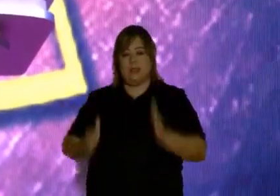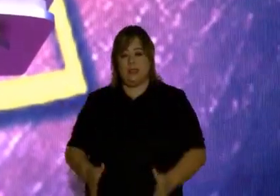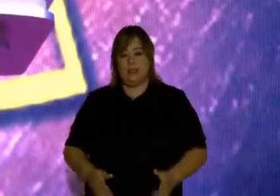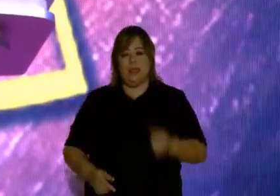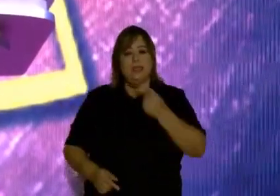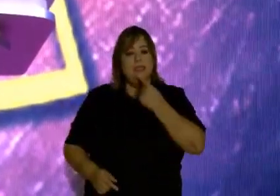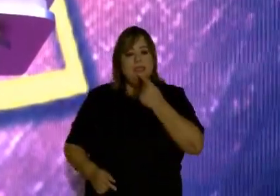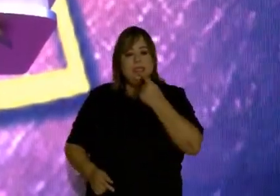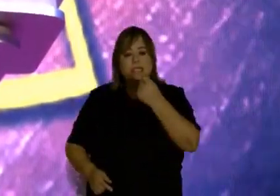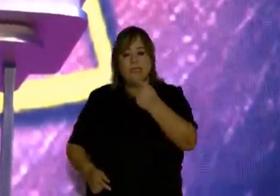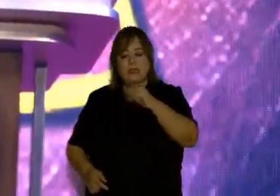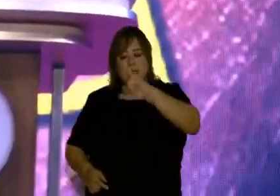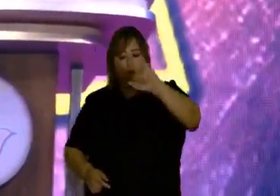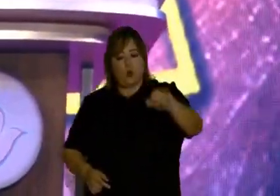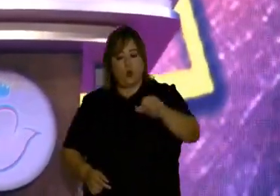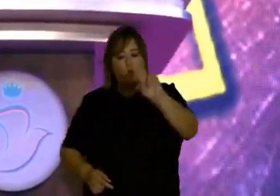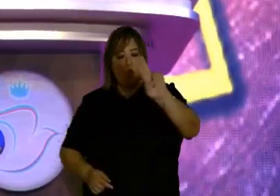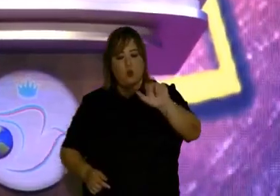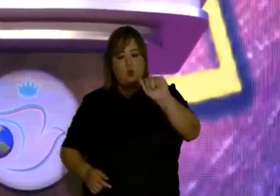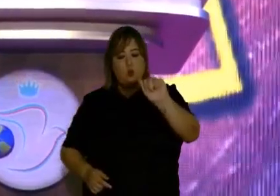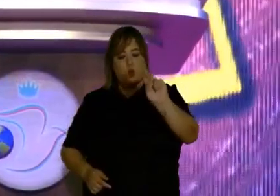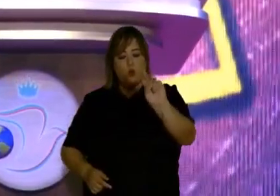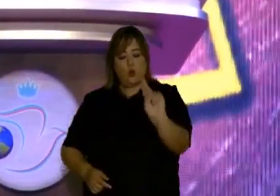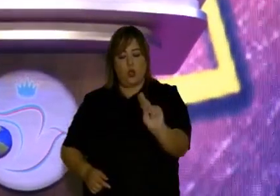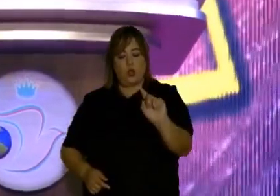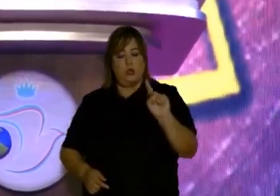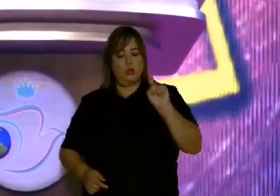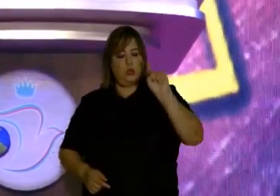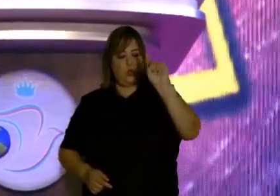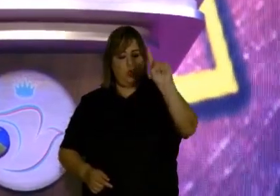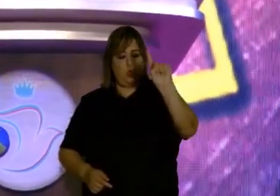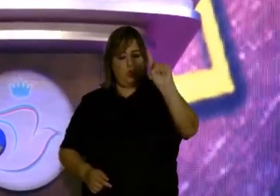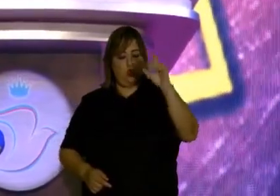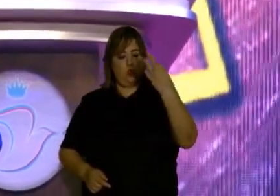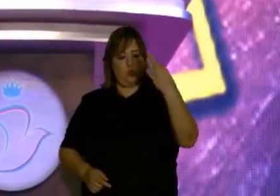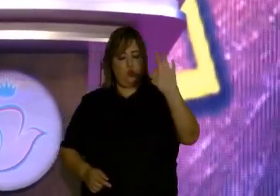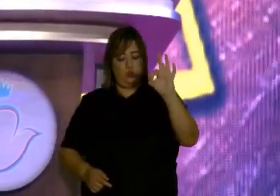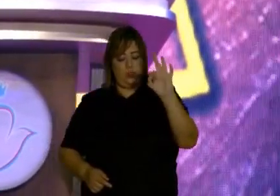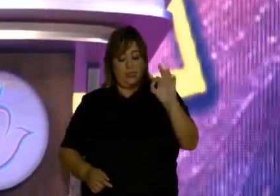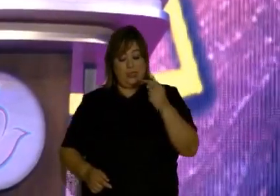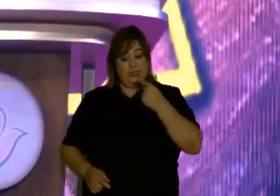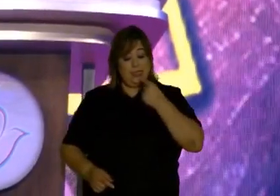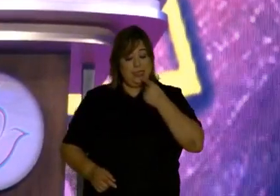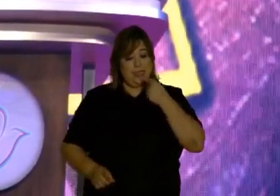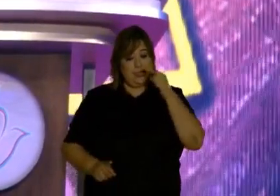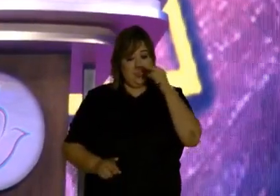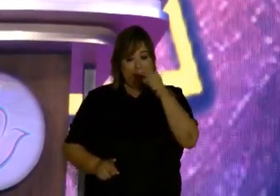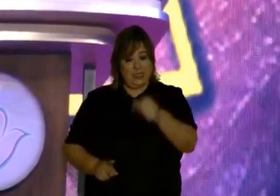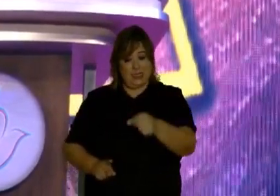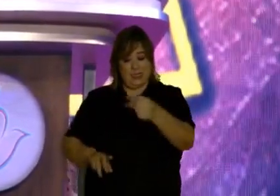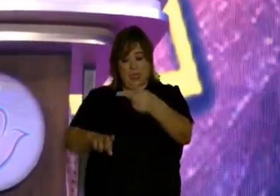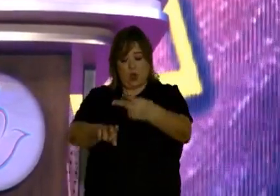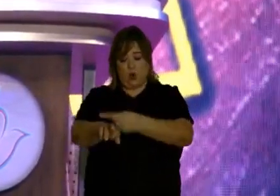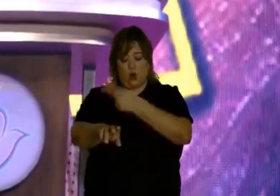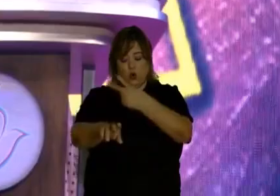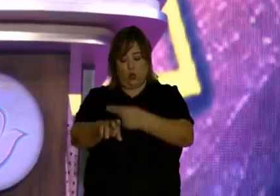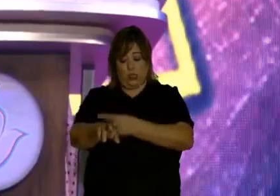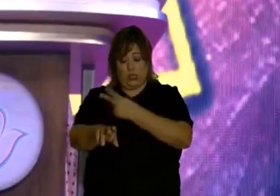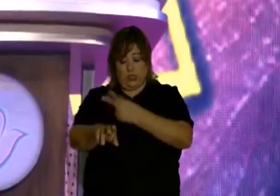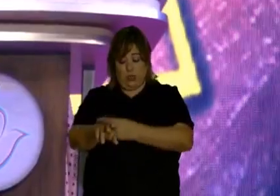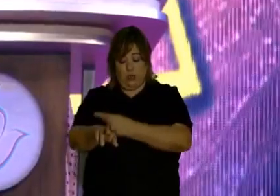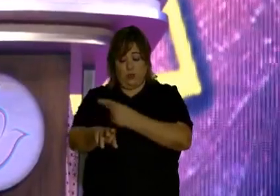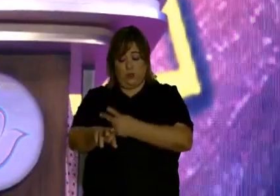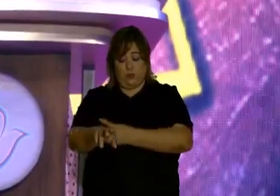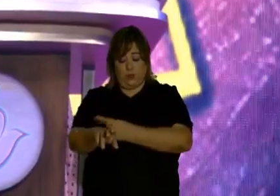aquí, Juan 1:19. He aquí el Cordero de Dios, y a partir de ahí lo dice, que quita el